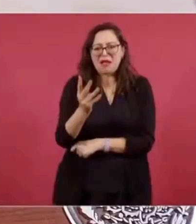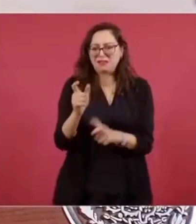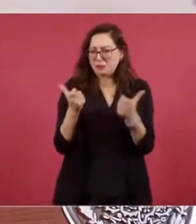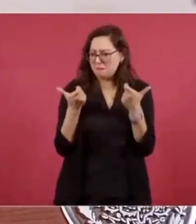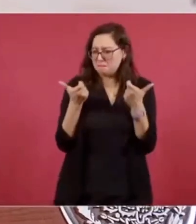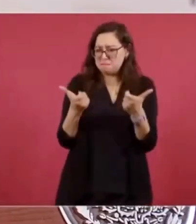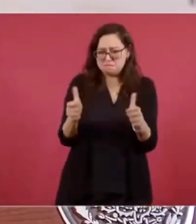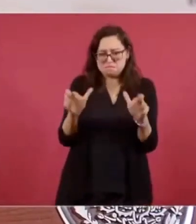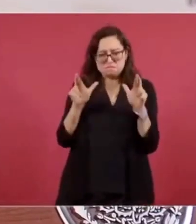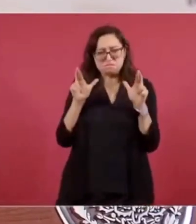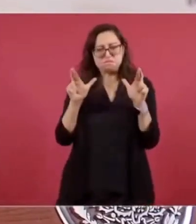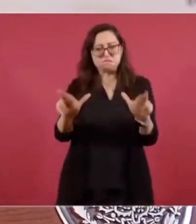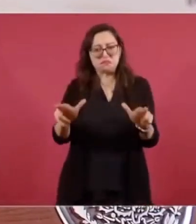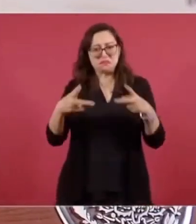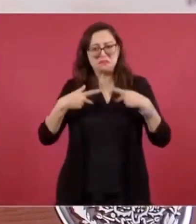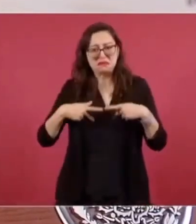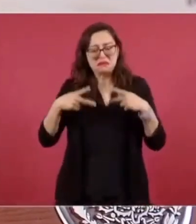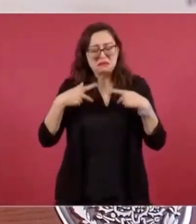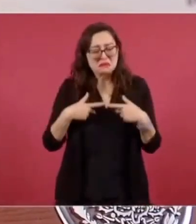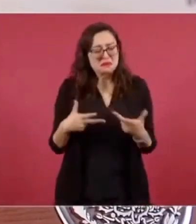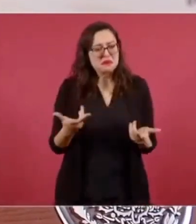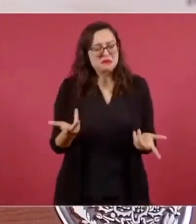24,48 millones de dólares.